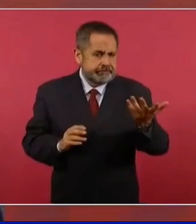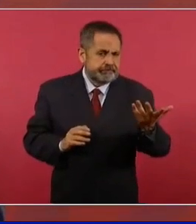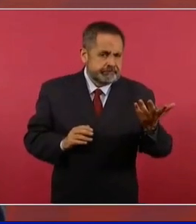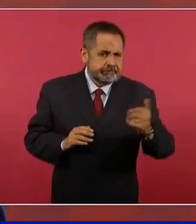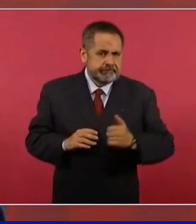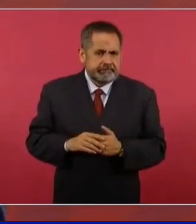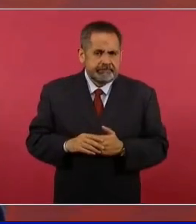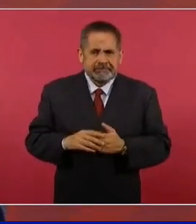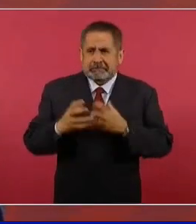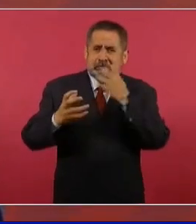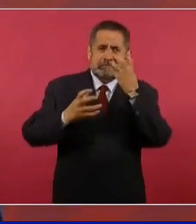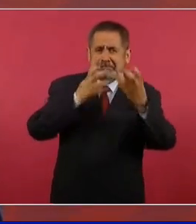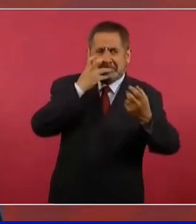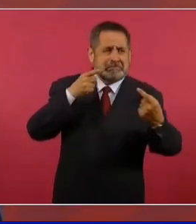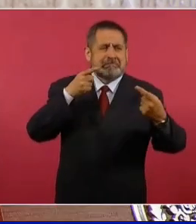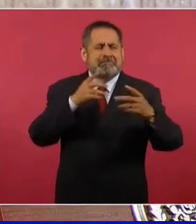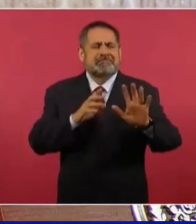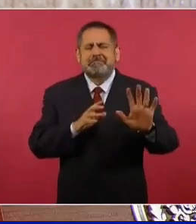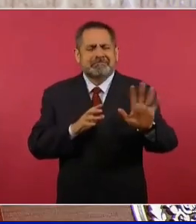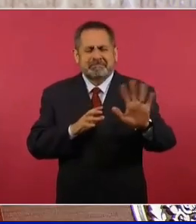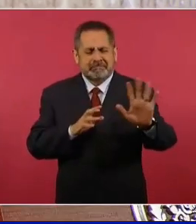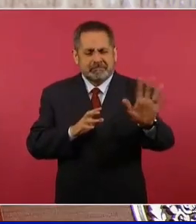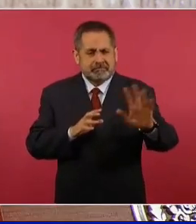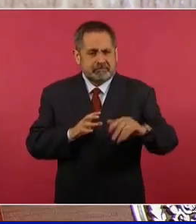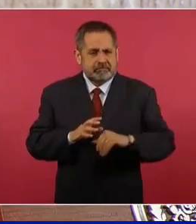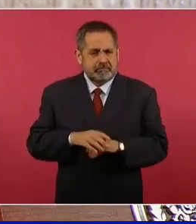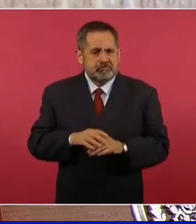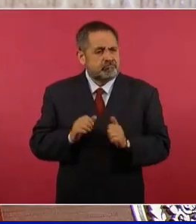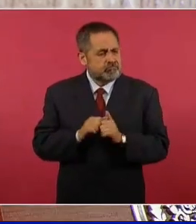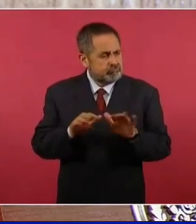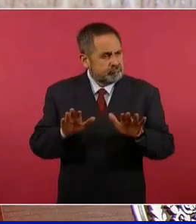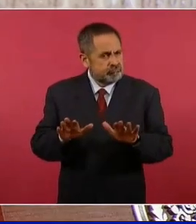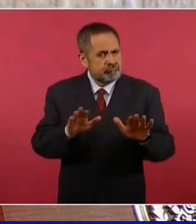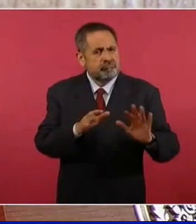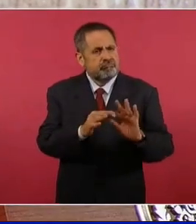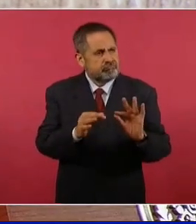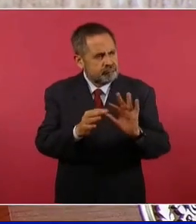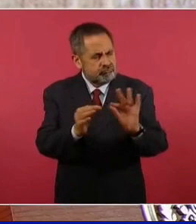y sin gritos, de manera despacio,